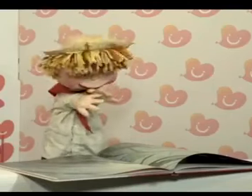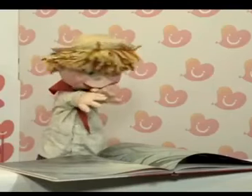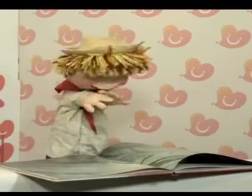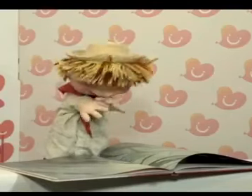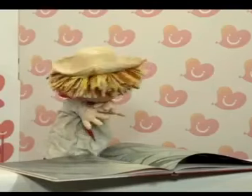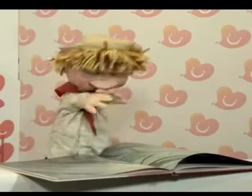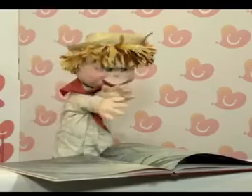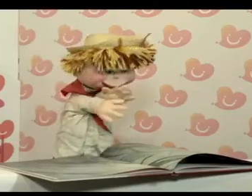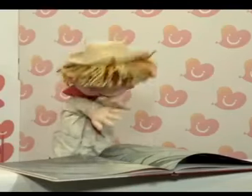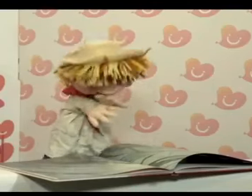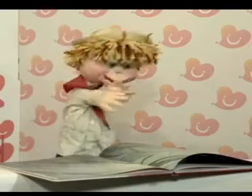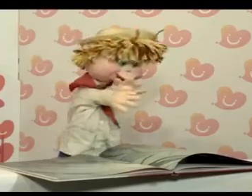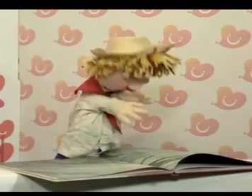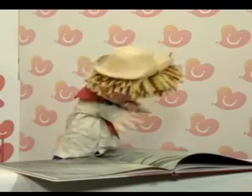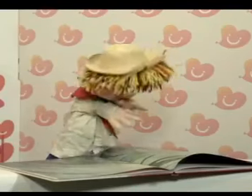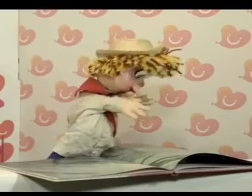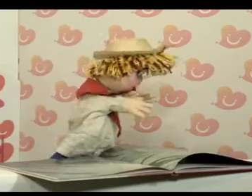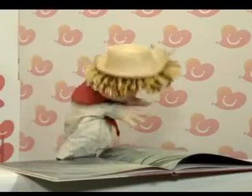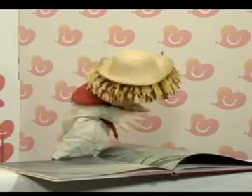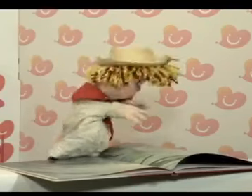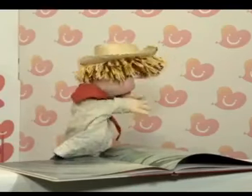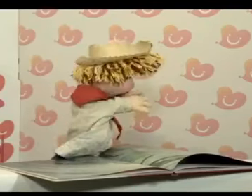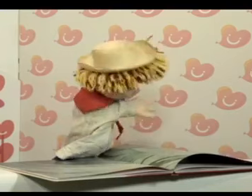esperando por